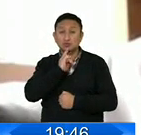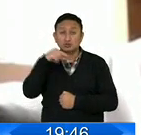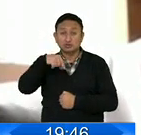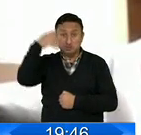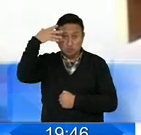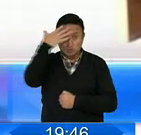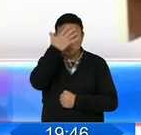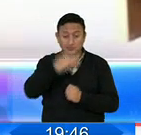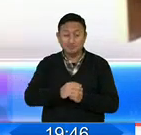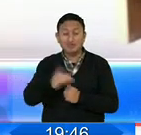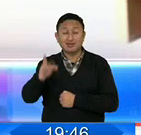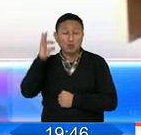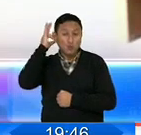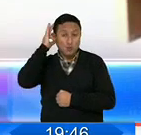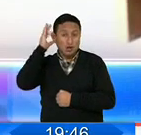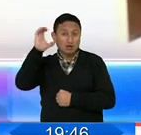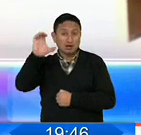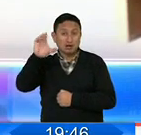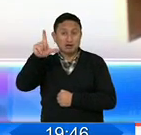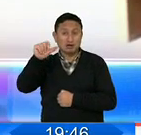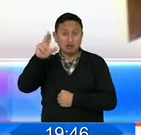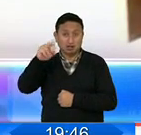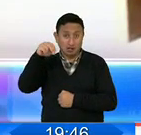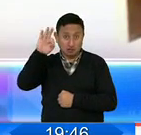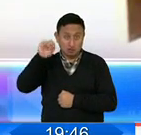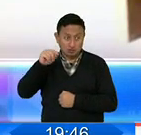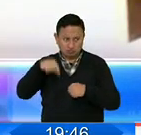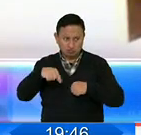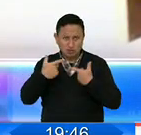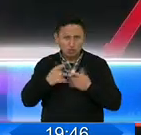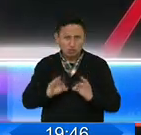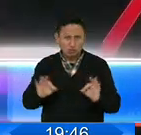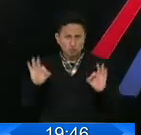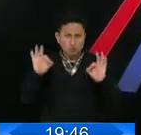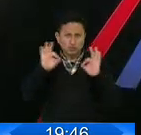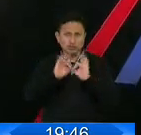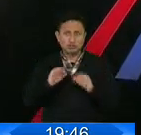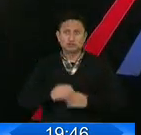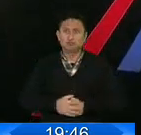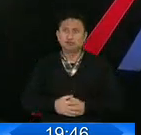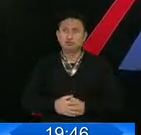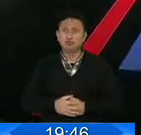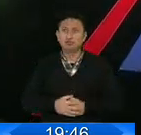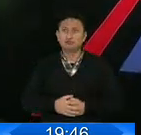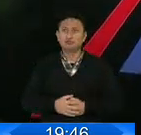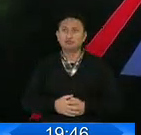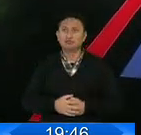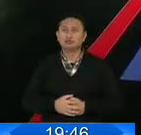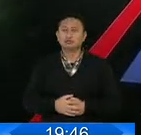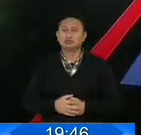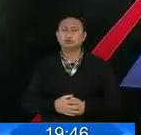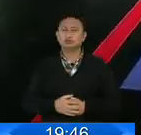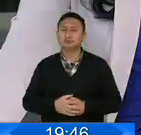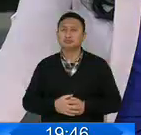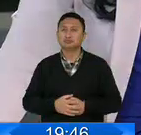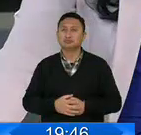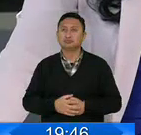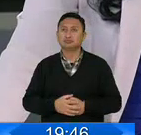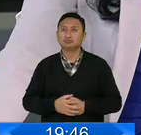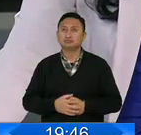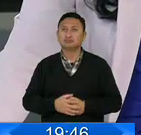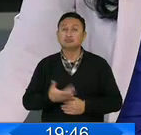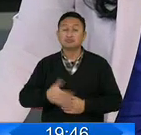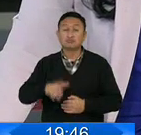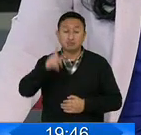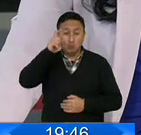debate bastante decidor, bastante importante. Informó Héctor Romero. La